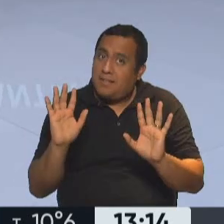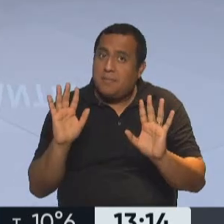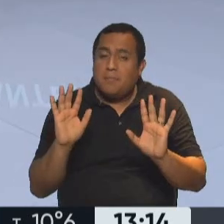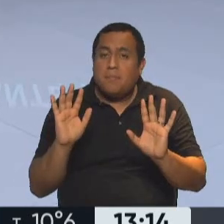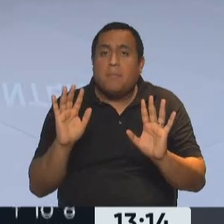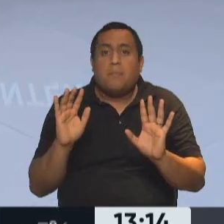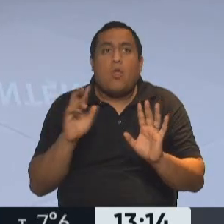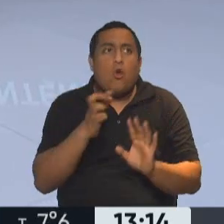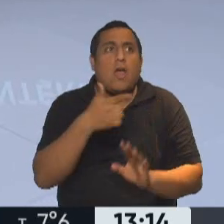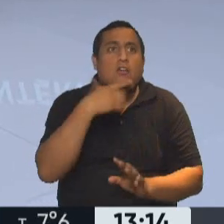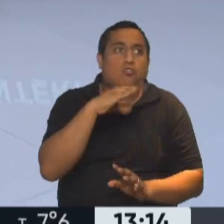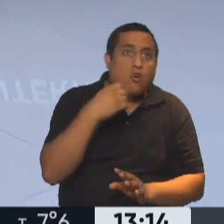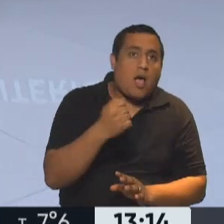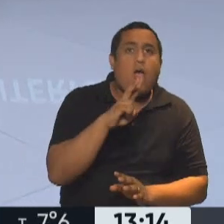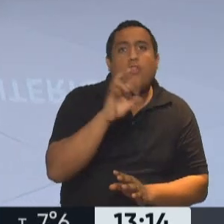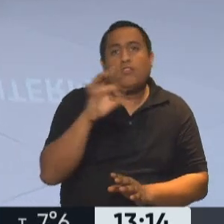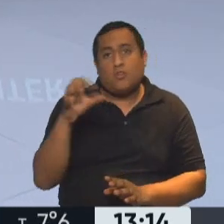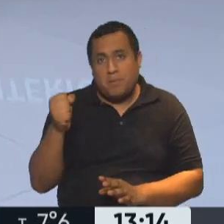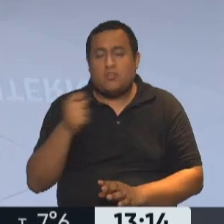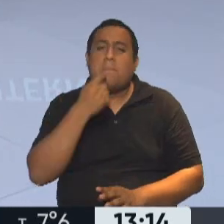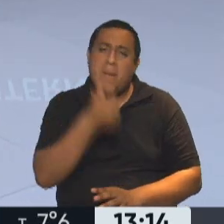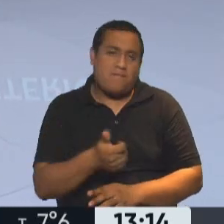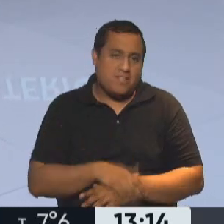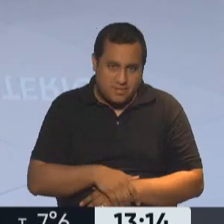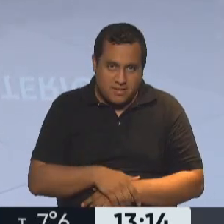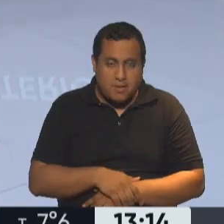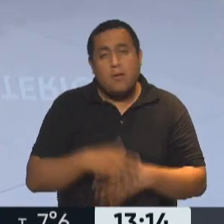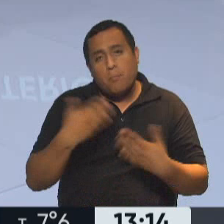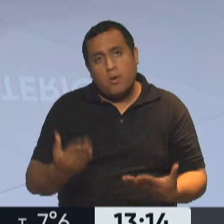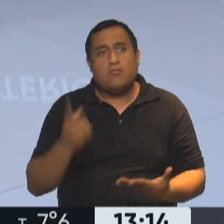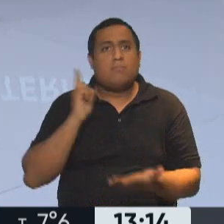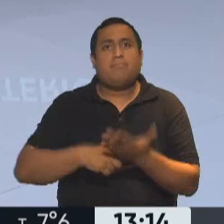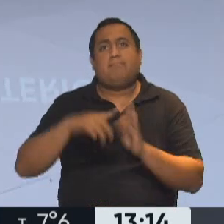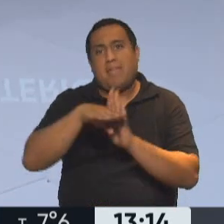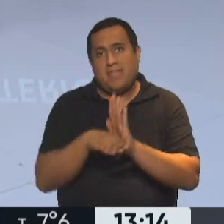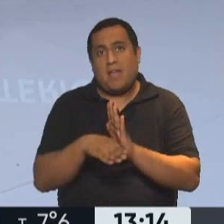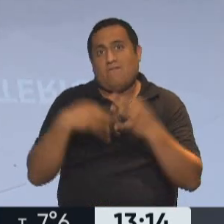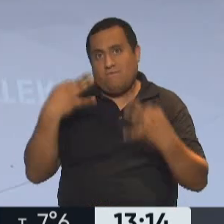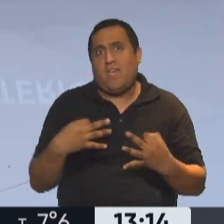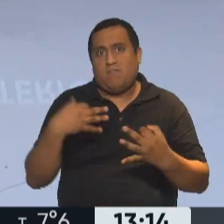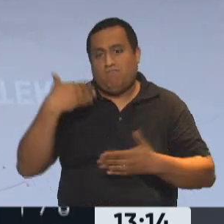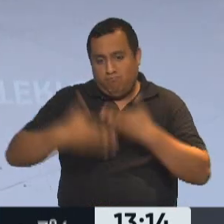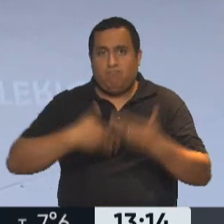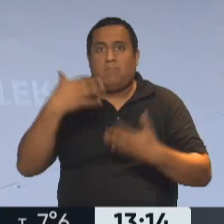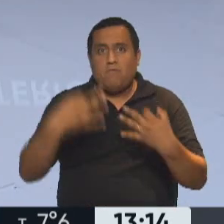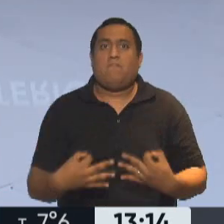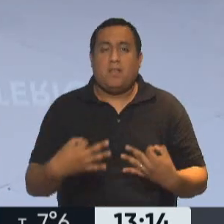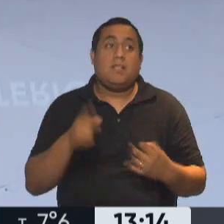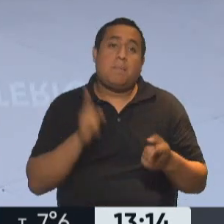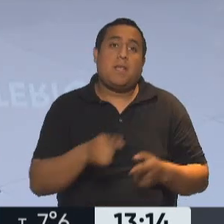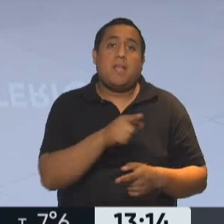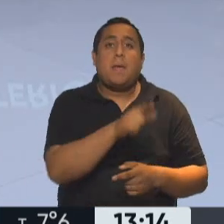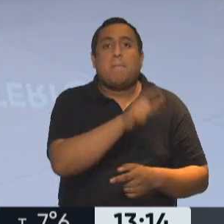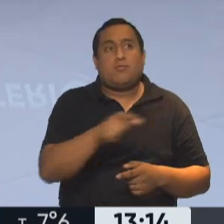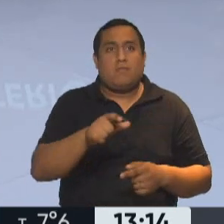Decir dólar soja 200 es más sencillo. Por eso la medida, yo creo, también termina funcionando y porque ofrece una rentabilidad del 45% y